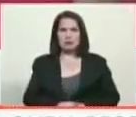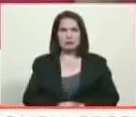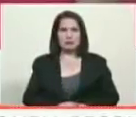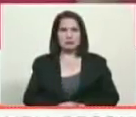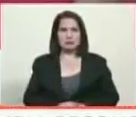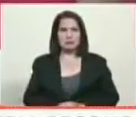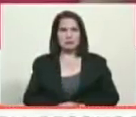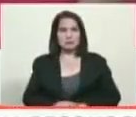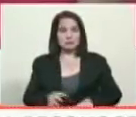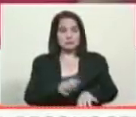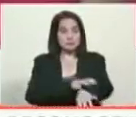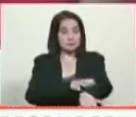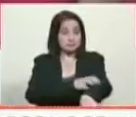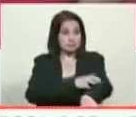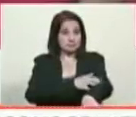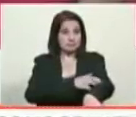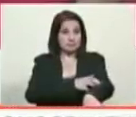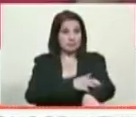Les da comezón.